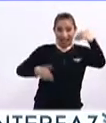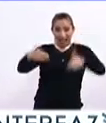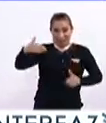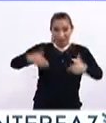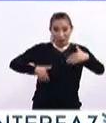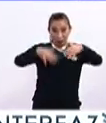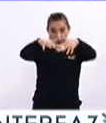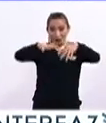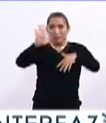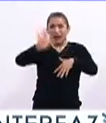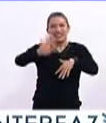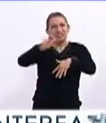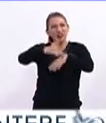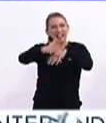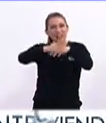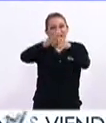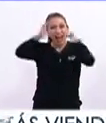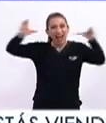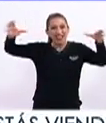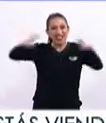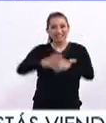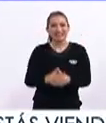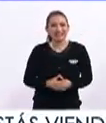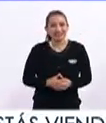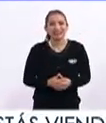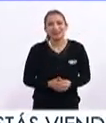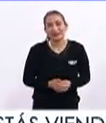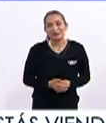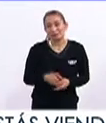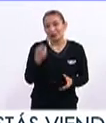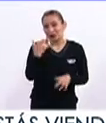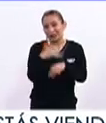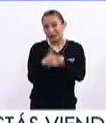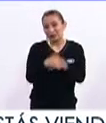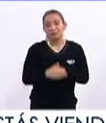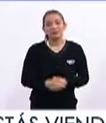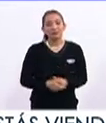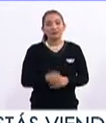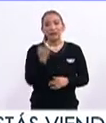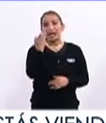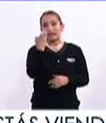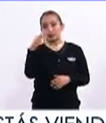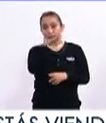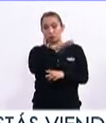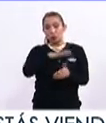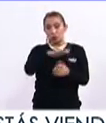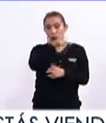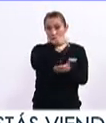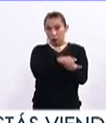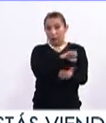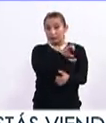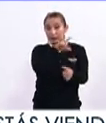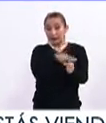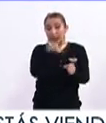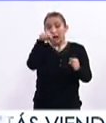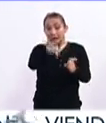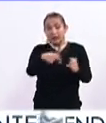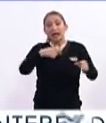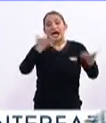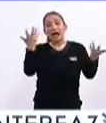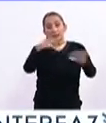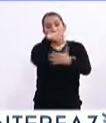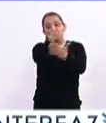nuestro auditorio, parece un queso gruyère maravilloso. Ese es un espacio especial en donde se